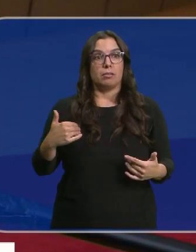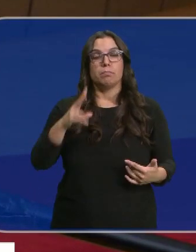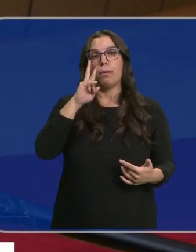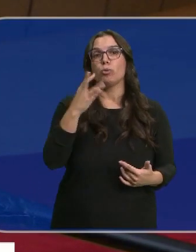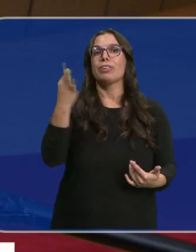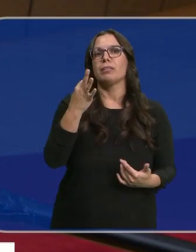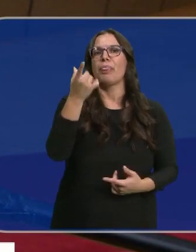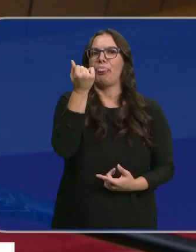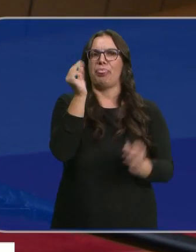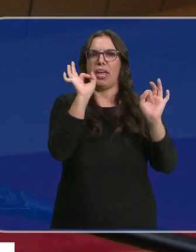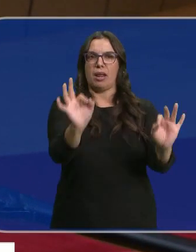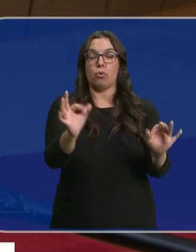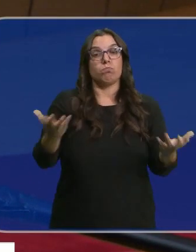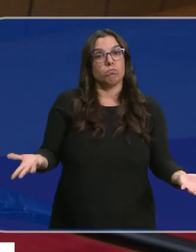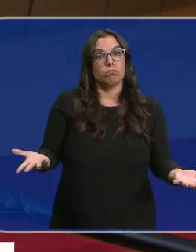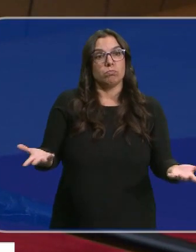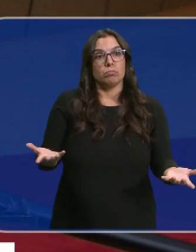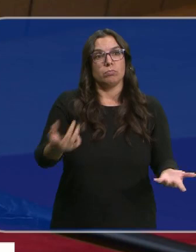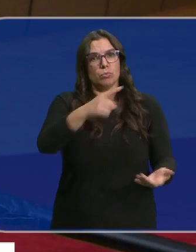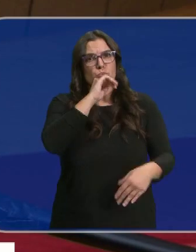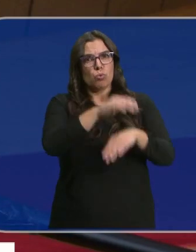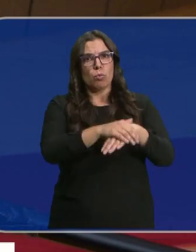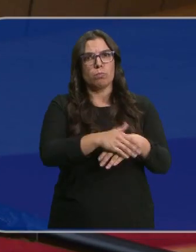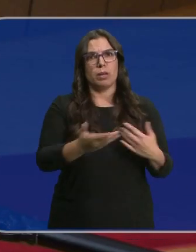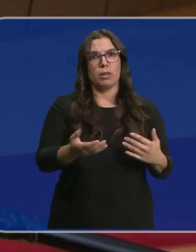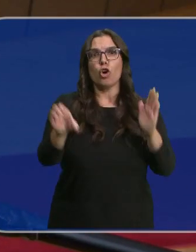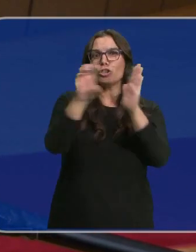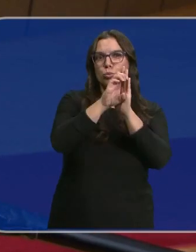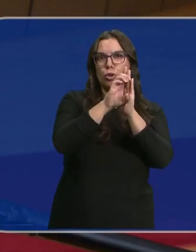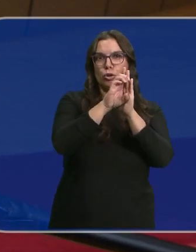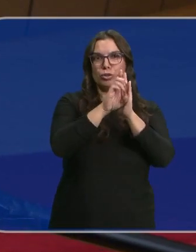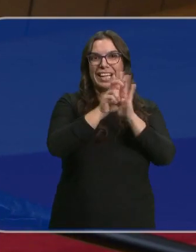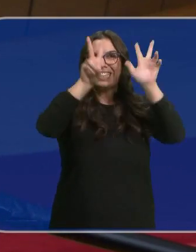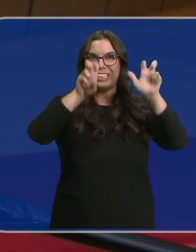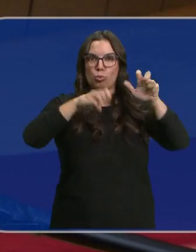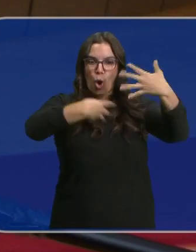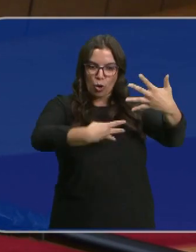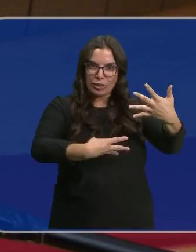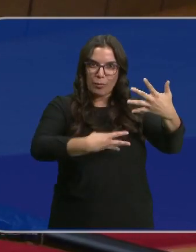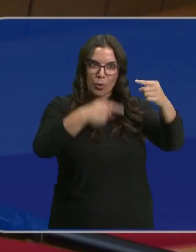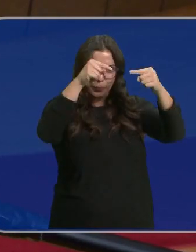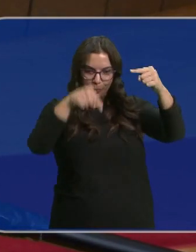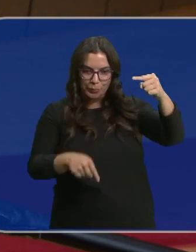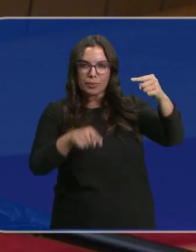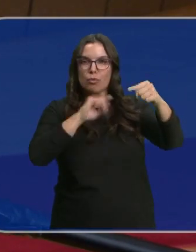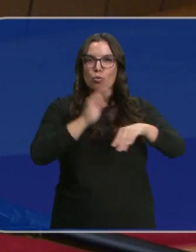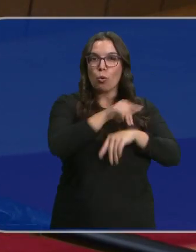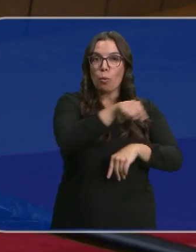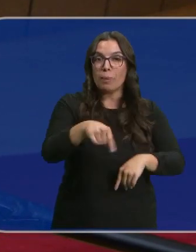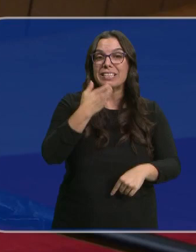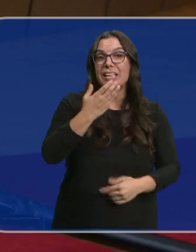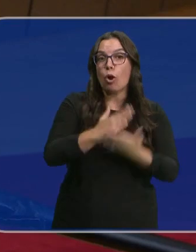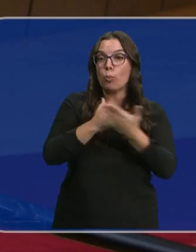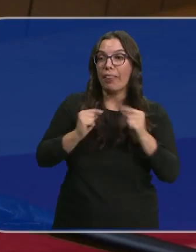que es dinero. Bueno, pues cumplan el título 8º de la Constitución y si efectivamente creen en cada